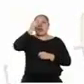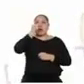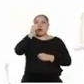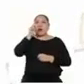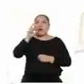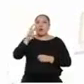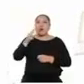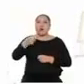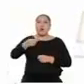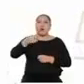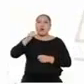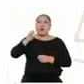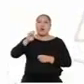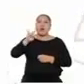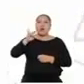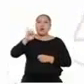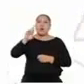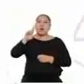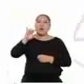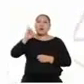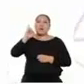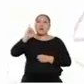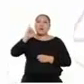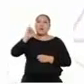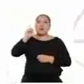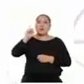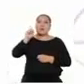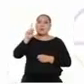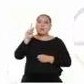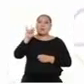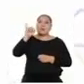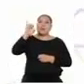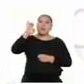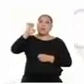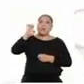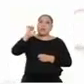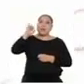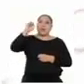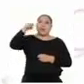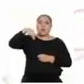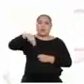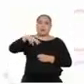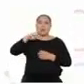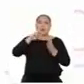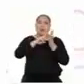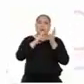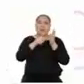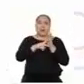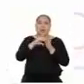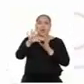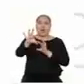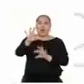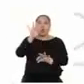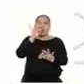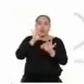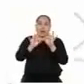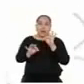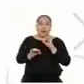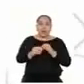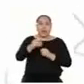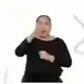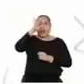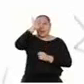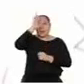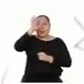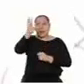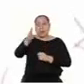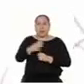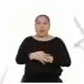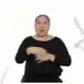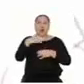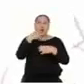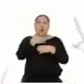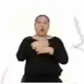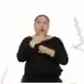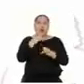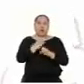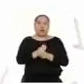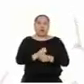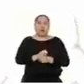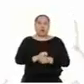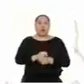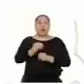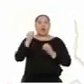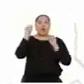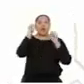significa hallar, inventar o crear. Este término lo usó el matemático George Poglia